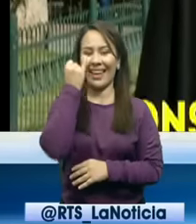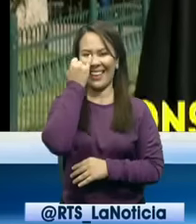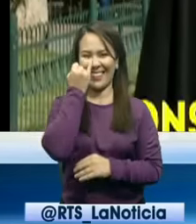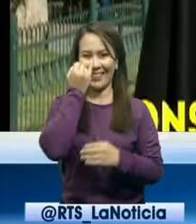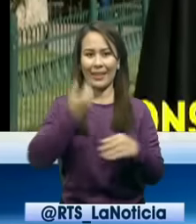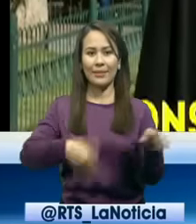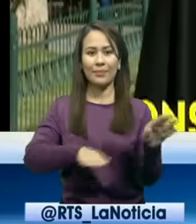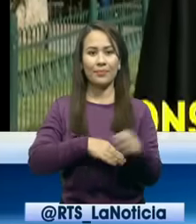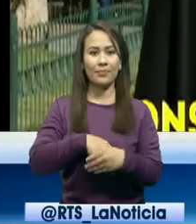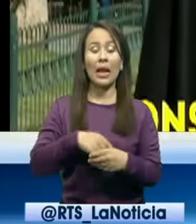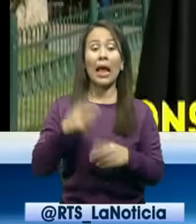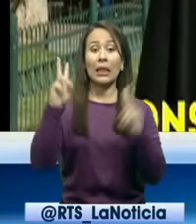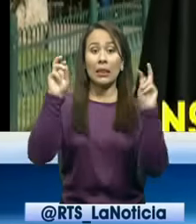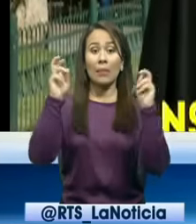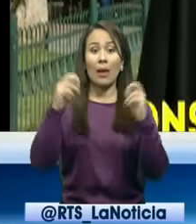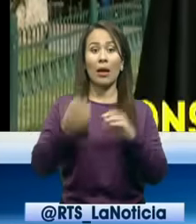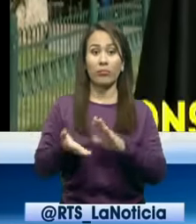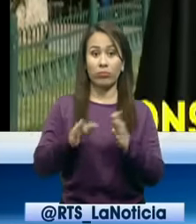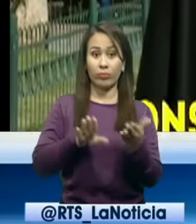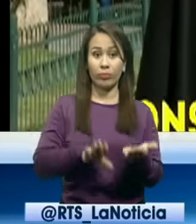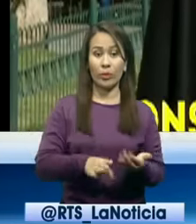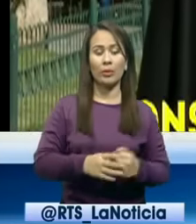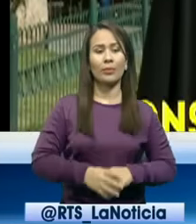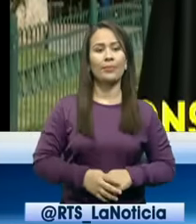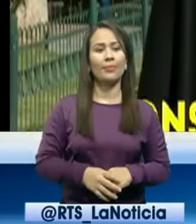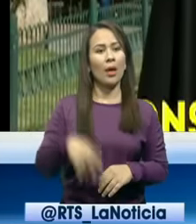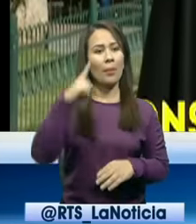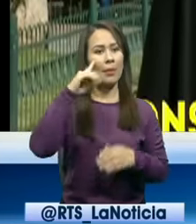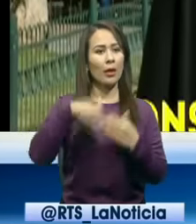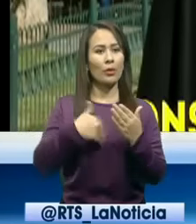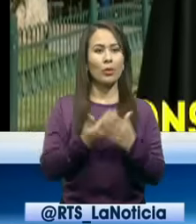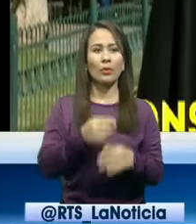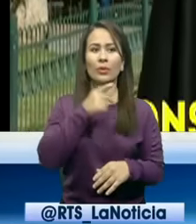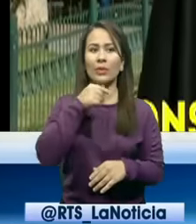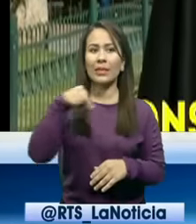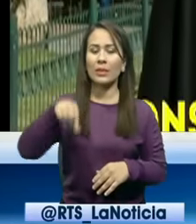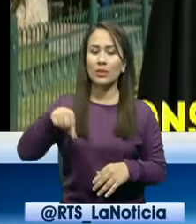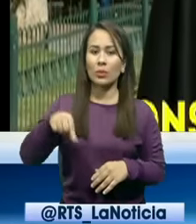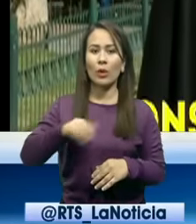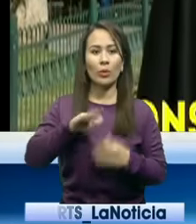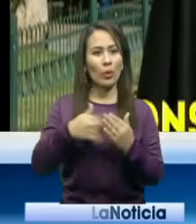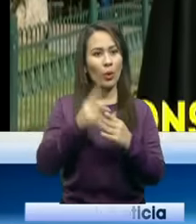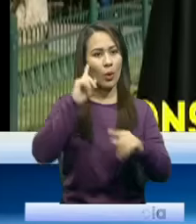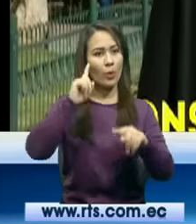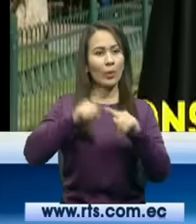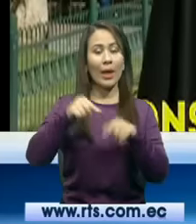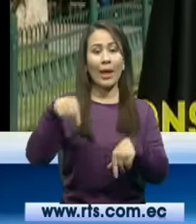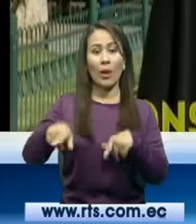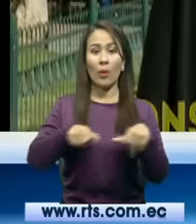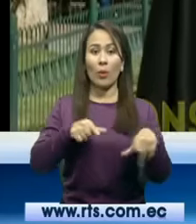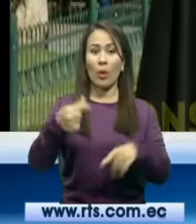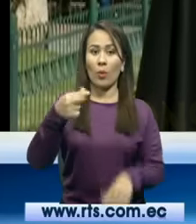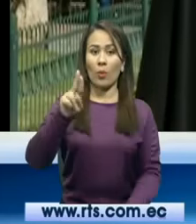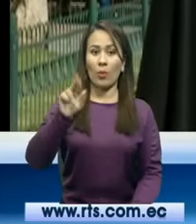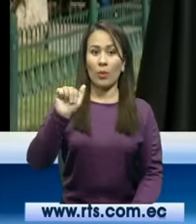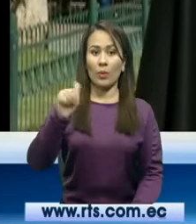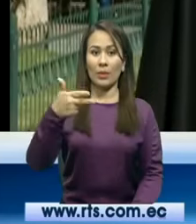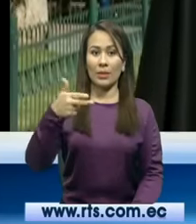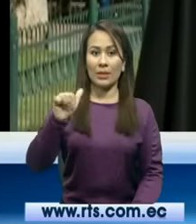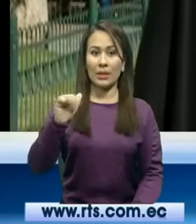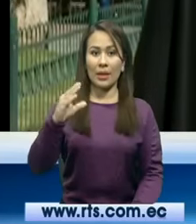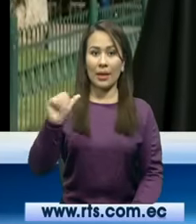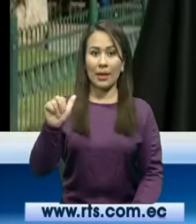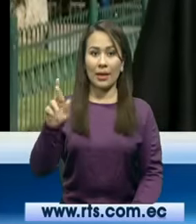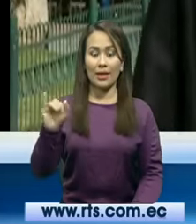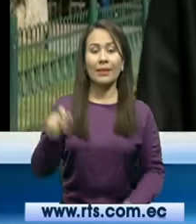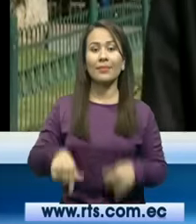los difuntos en castellano y en el tema de quichua, huaychacaray. El huaychacaray en realidad para nosotros